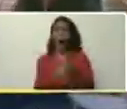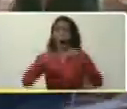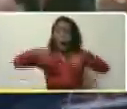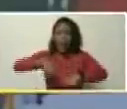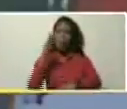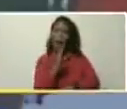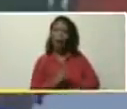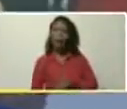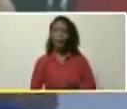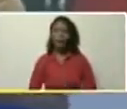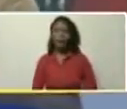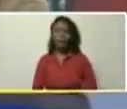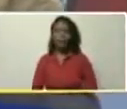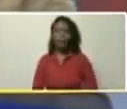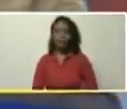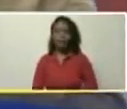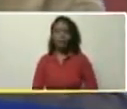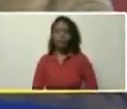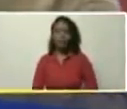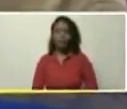Barinas.